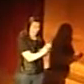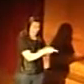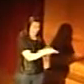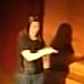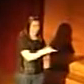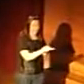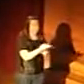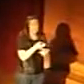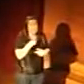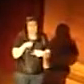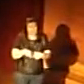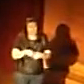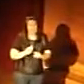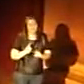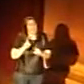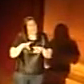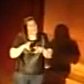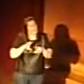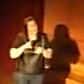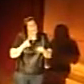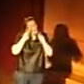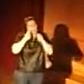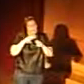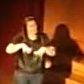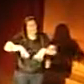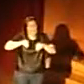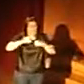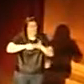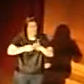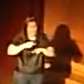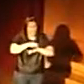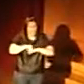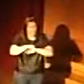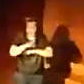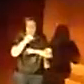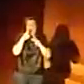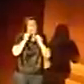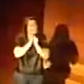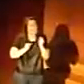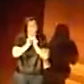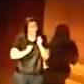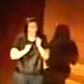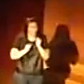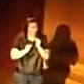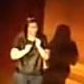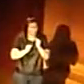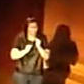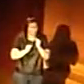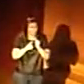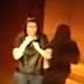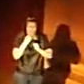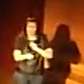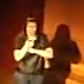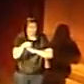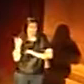Cristina también esta arquitectura nueva del del hierro de la arquitectura del metal que es algo que que que surge en este en